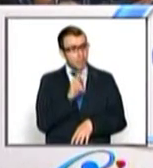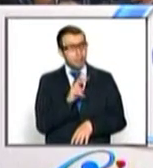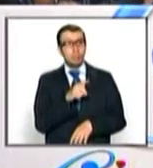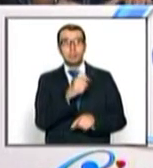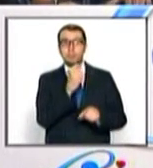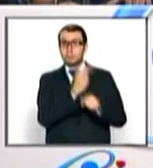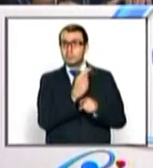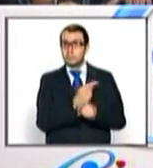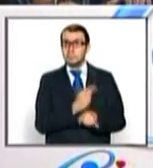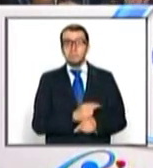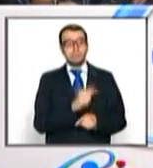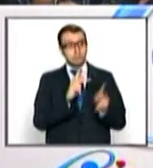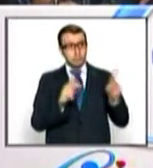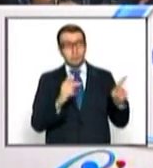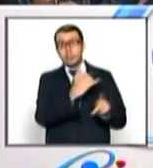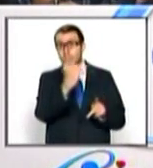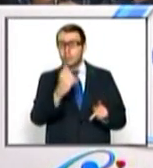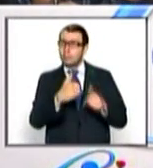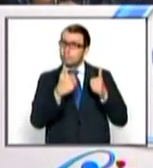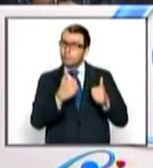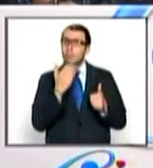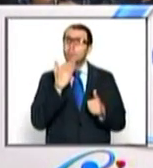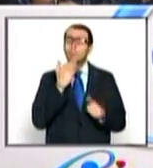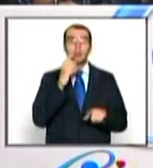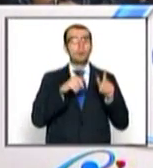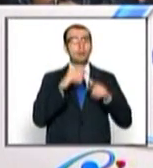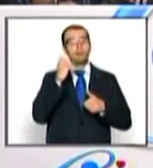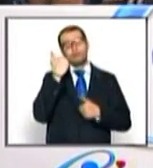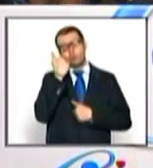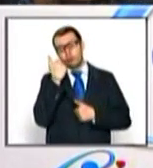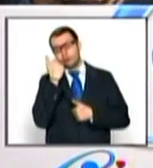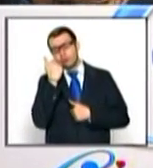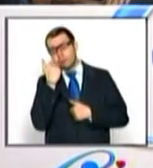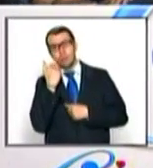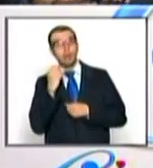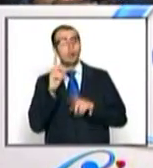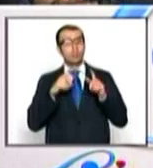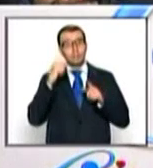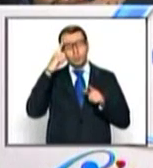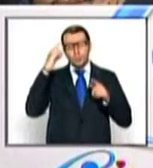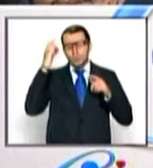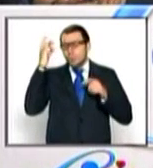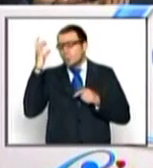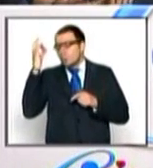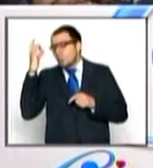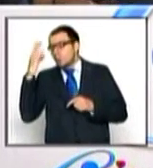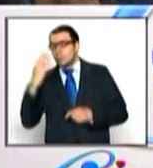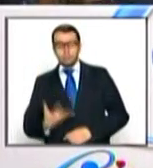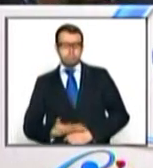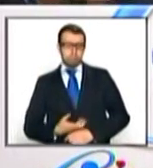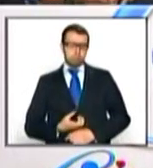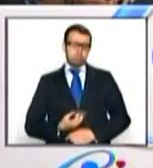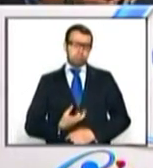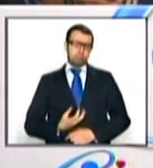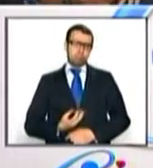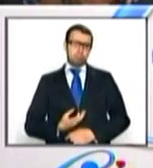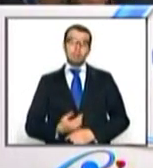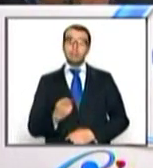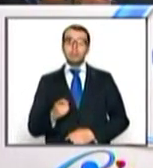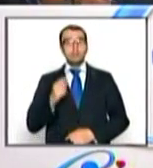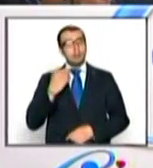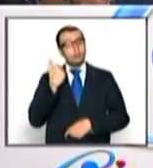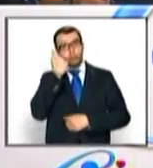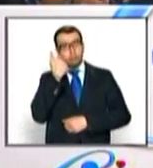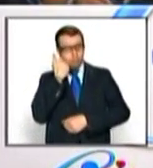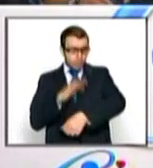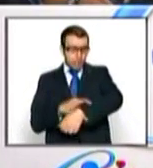en mis pacientes. Es increíble ver cómo enfermedades crónicas de pacientes que tienen migrañas, de pacientes que tienen gastritis crónicas severas, enfermedades de la piel,